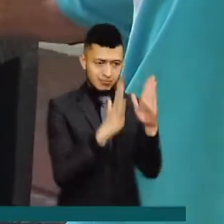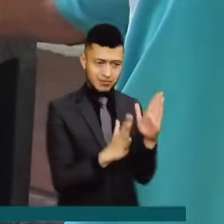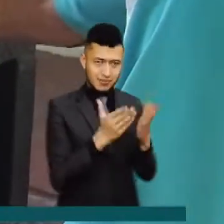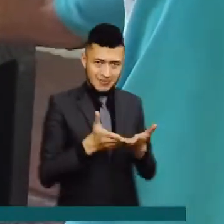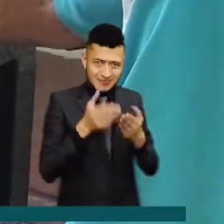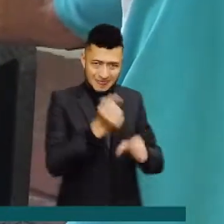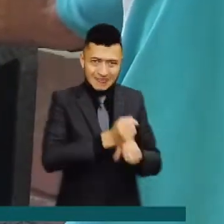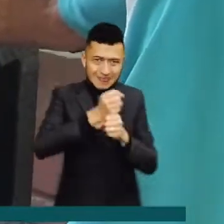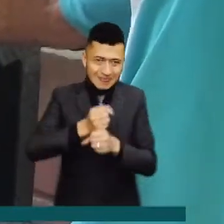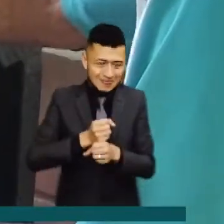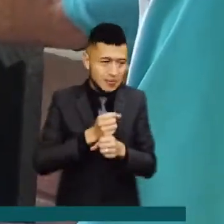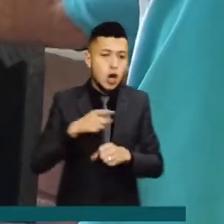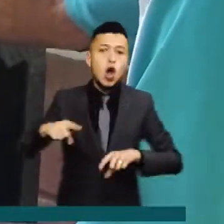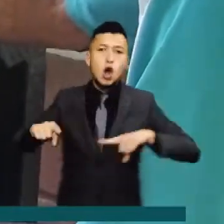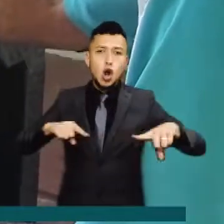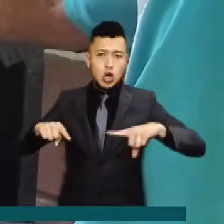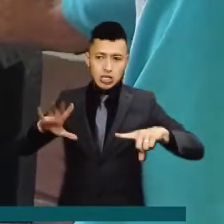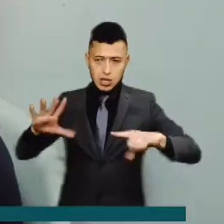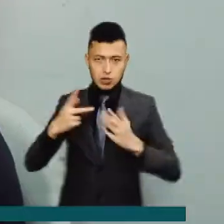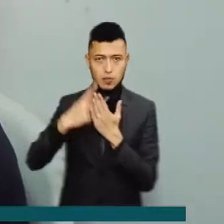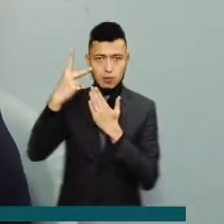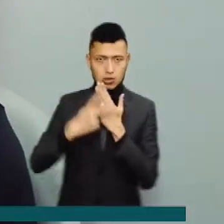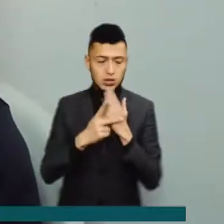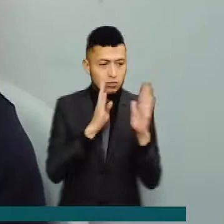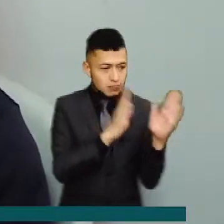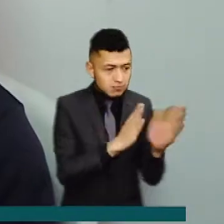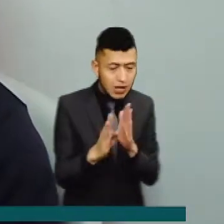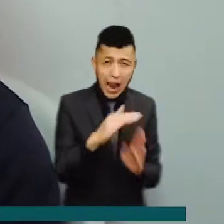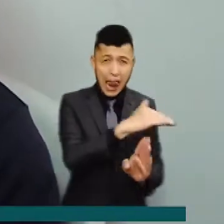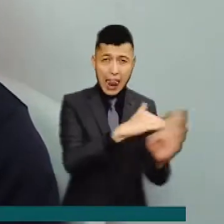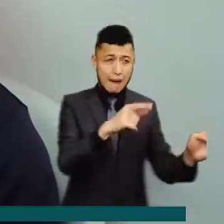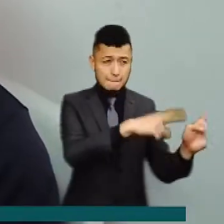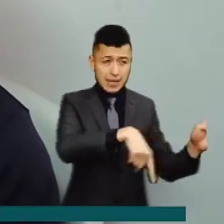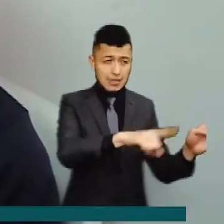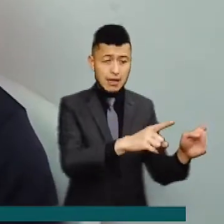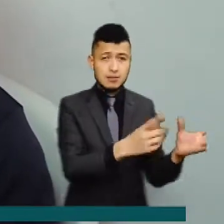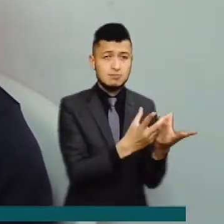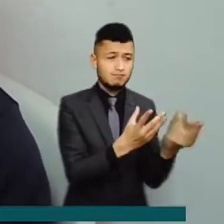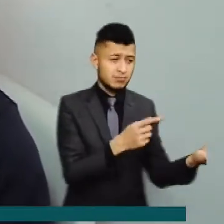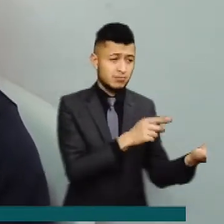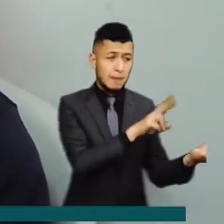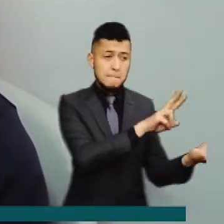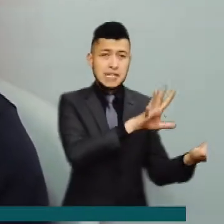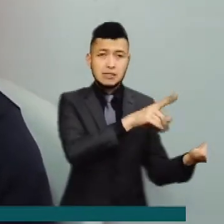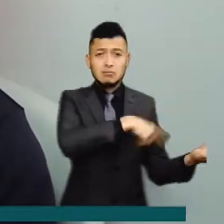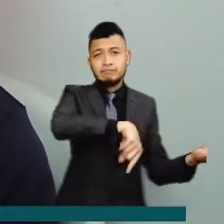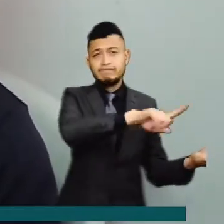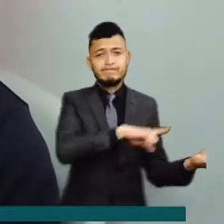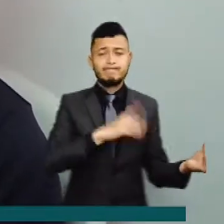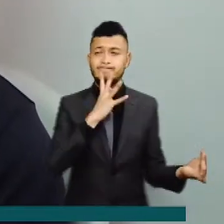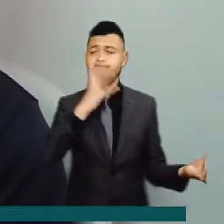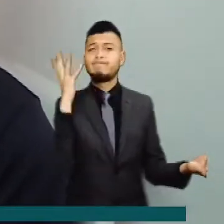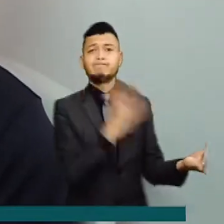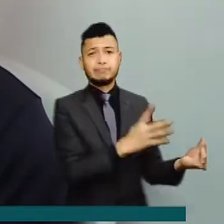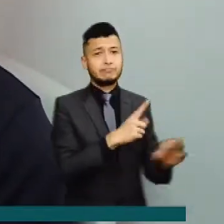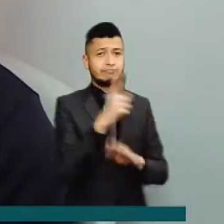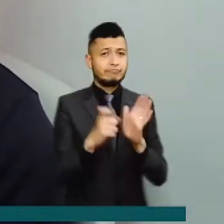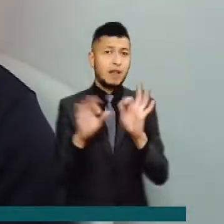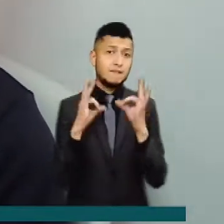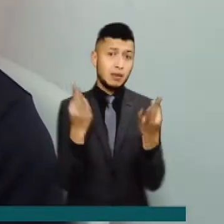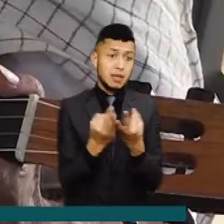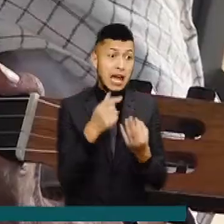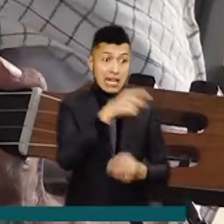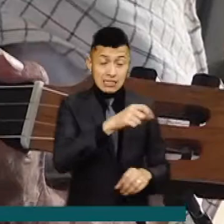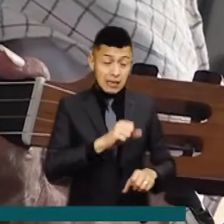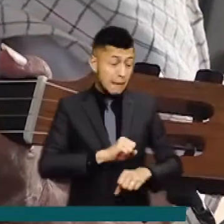Adulto Mayor de Puerto Carreño, según la coordinadora del programa, la mitad se encuentran en estado de abandono. Y aunque el objetivo general de